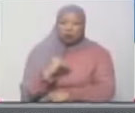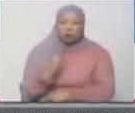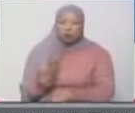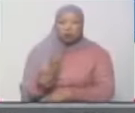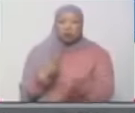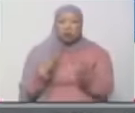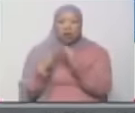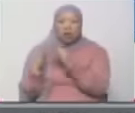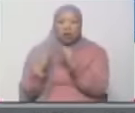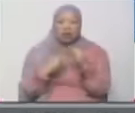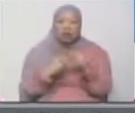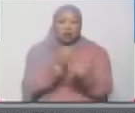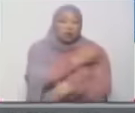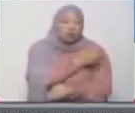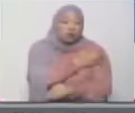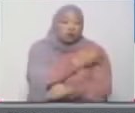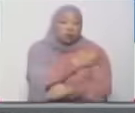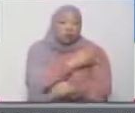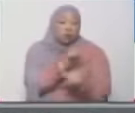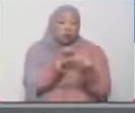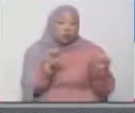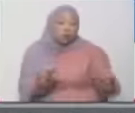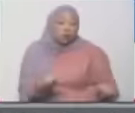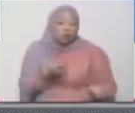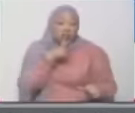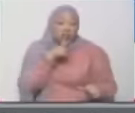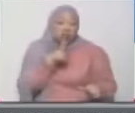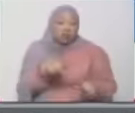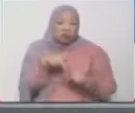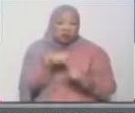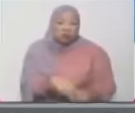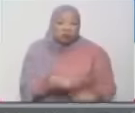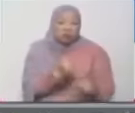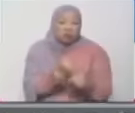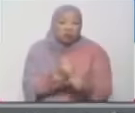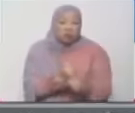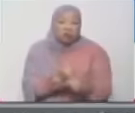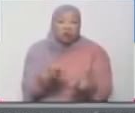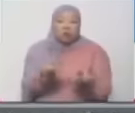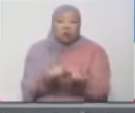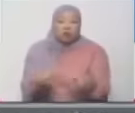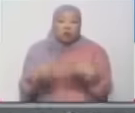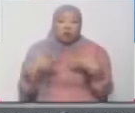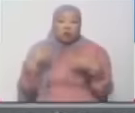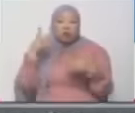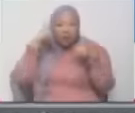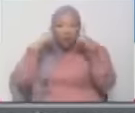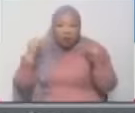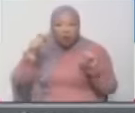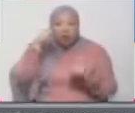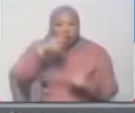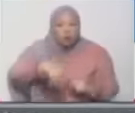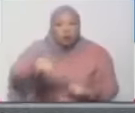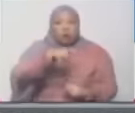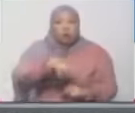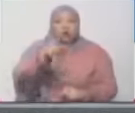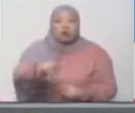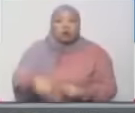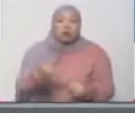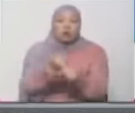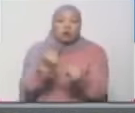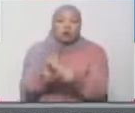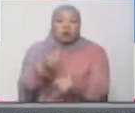Es el fascismo. Esa guerra también se las vamos a ganar con la inteligencia popular le